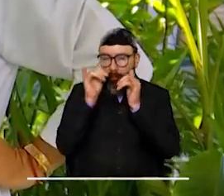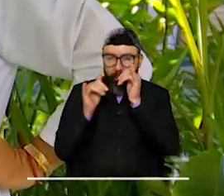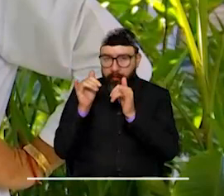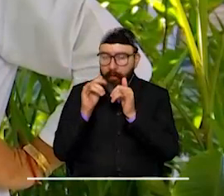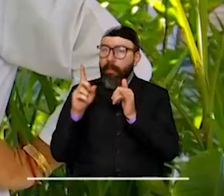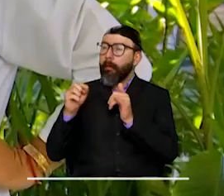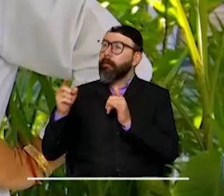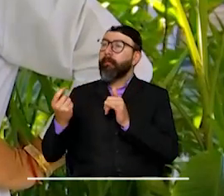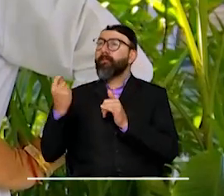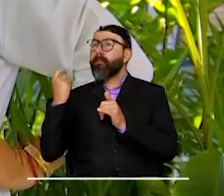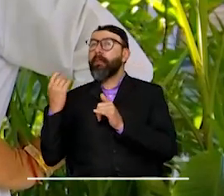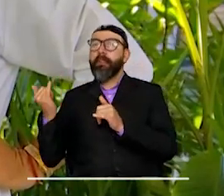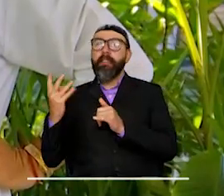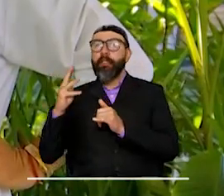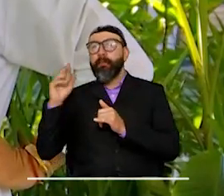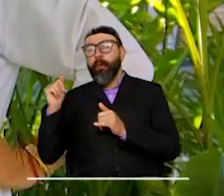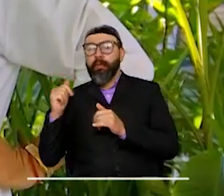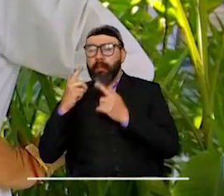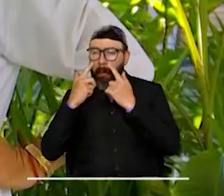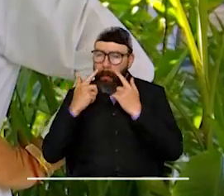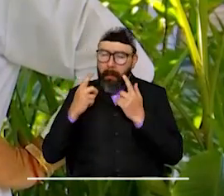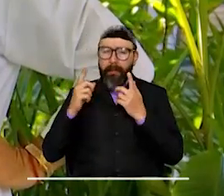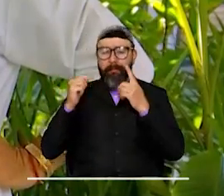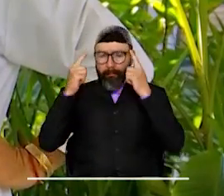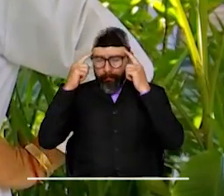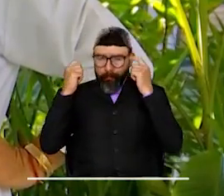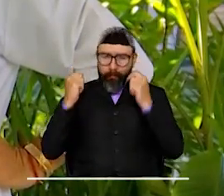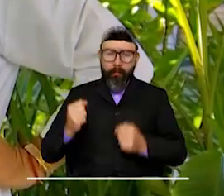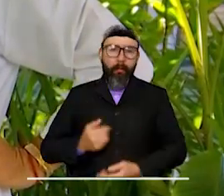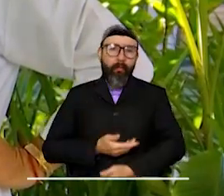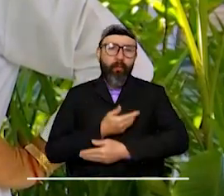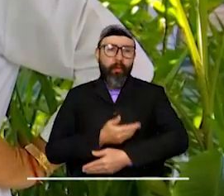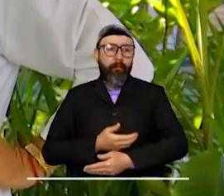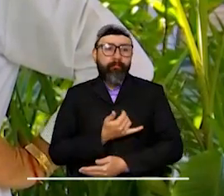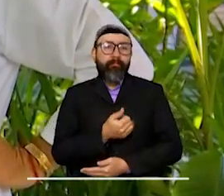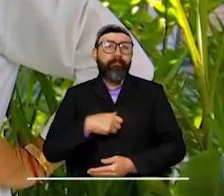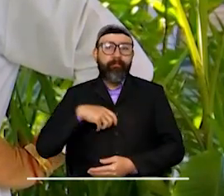mucho llanto y preocupación, con una niña pequeña.